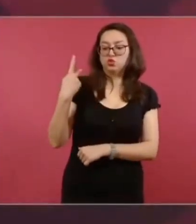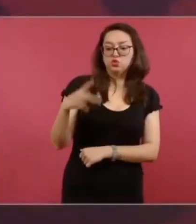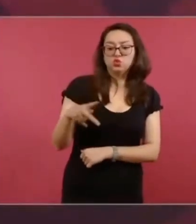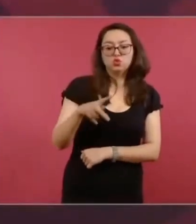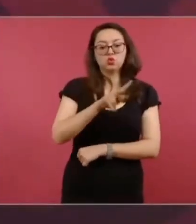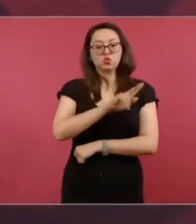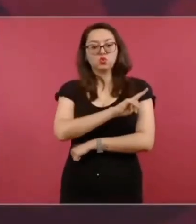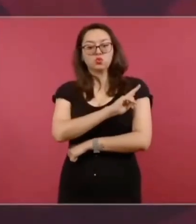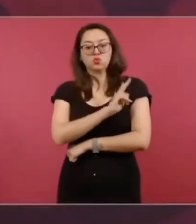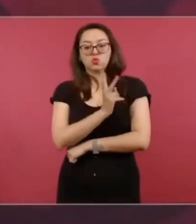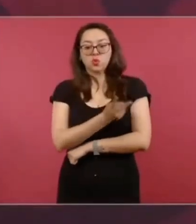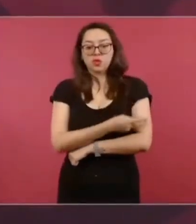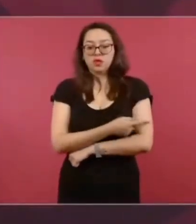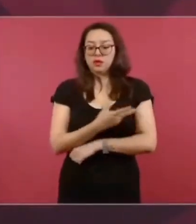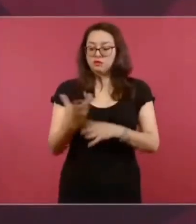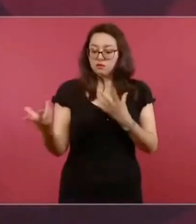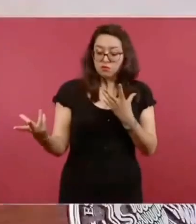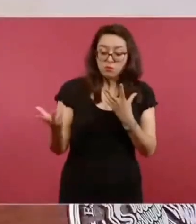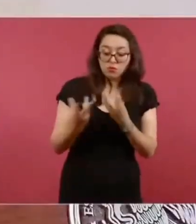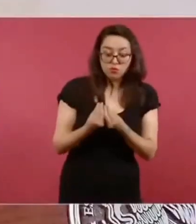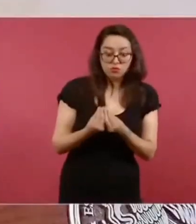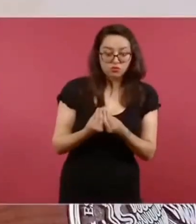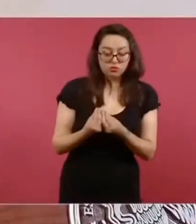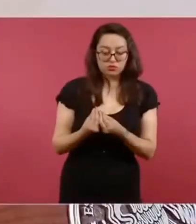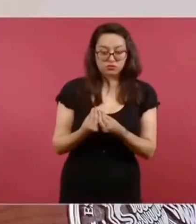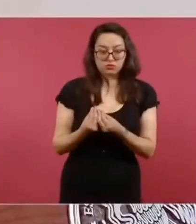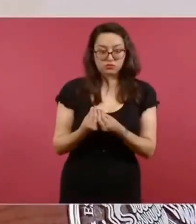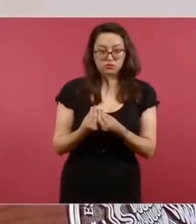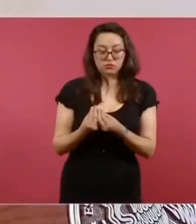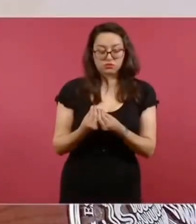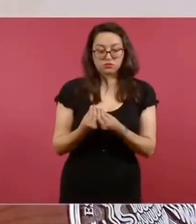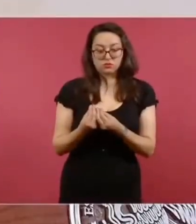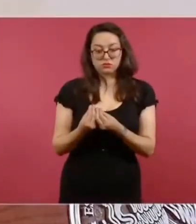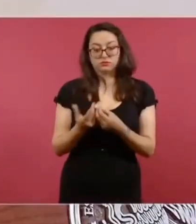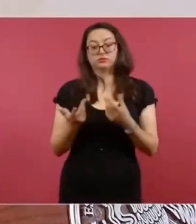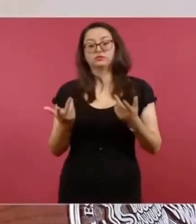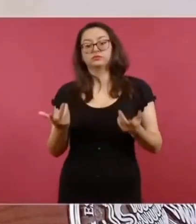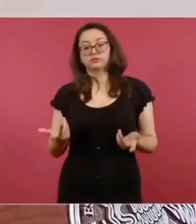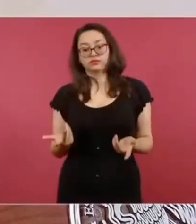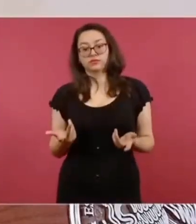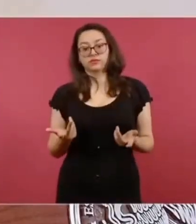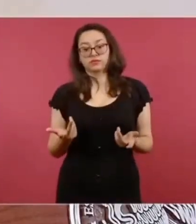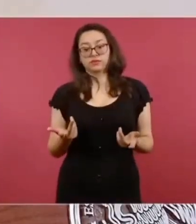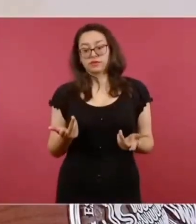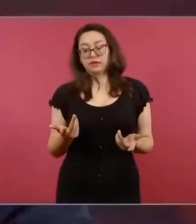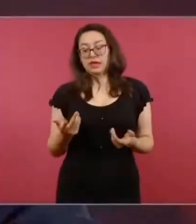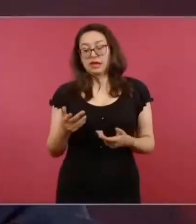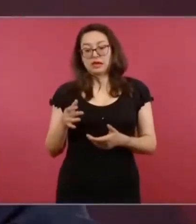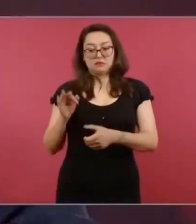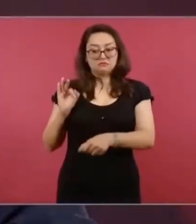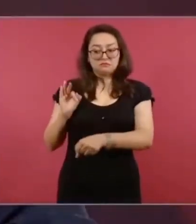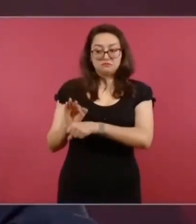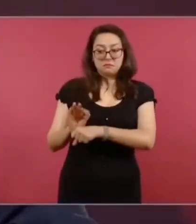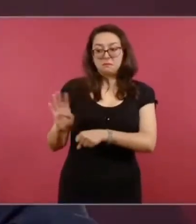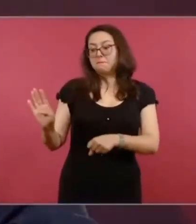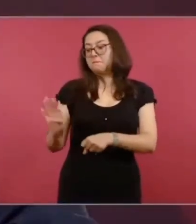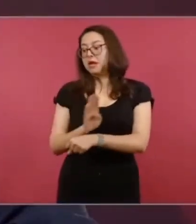Y a quien le ayuda más la democracia es a la gente pobre,